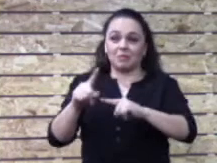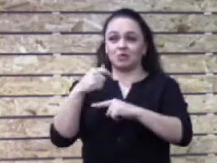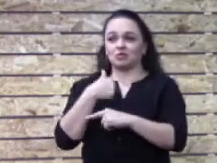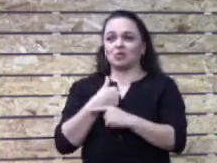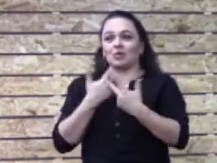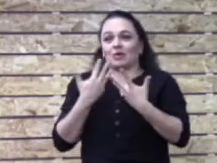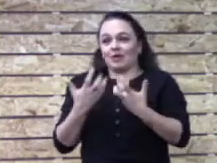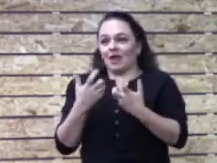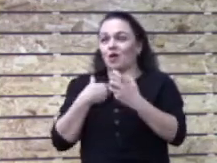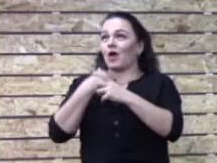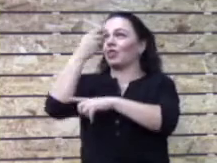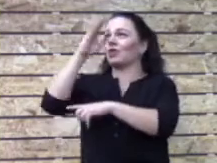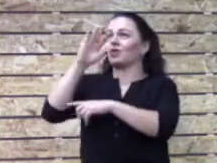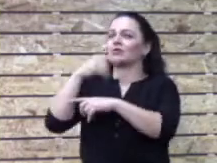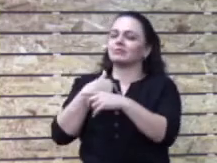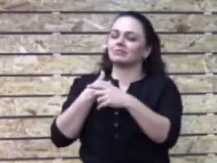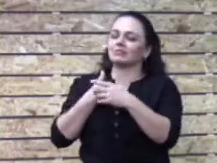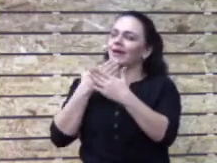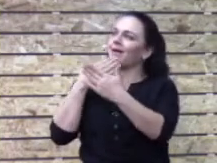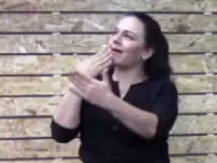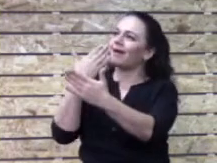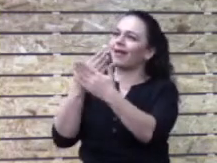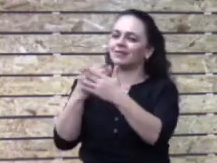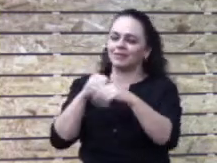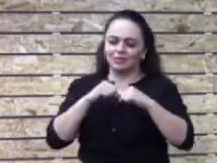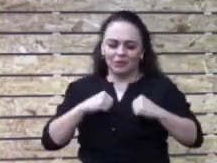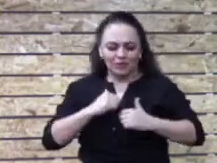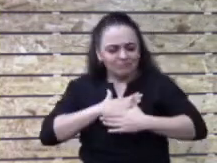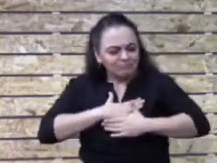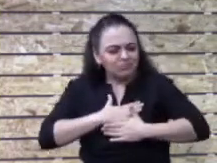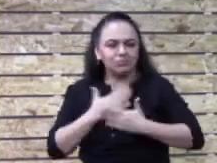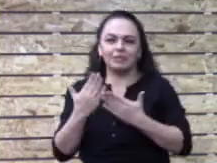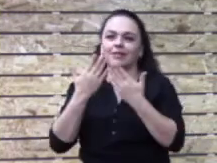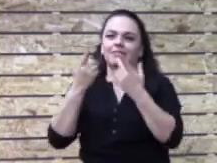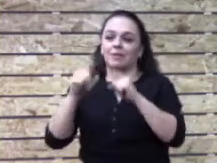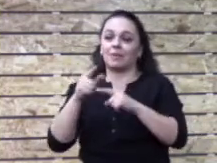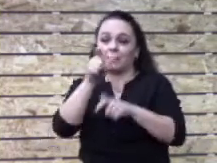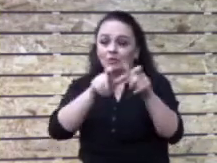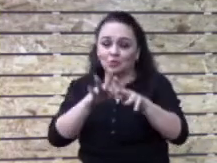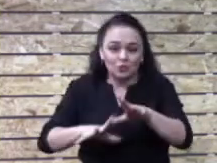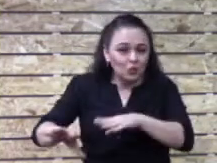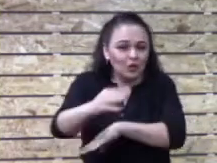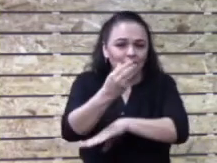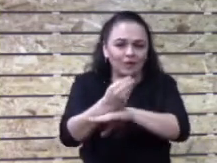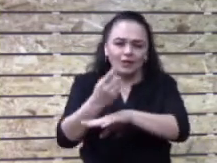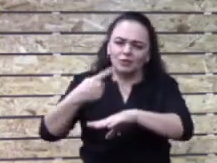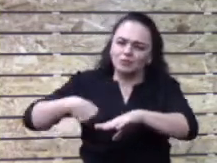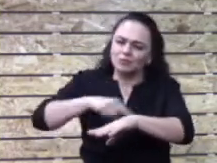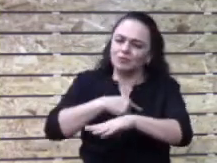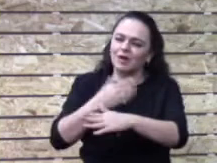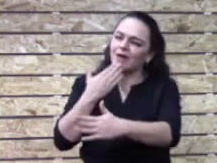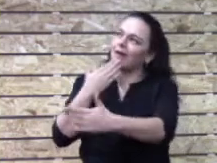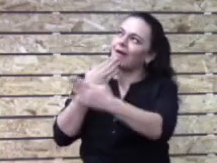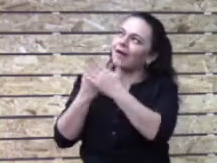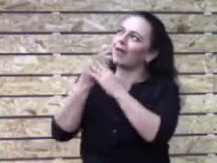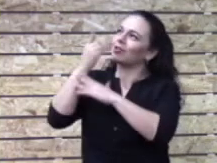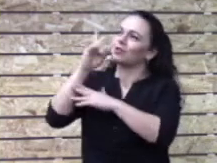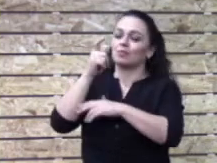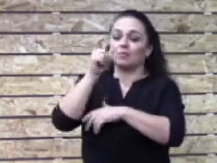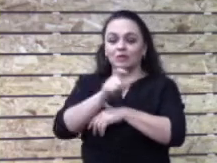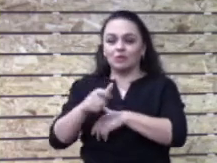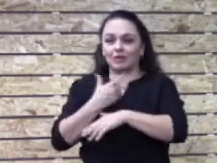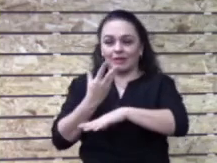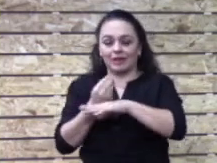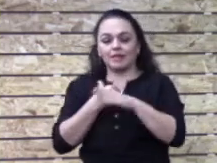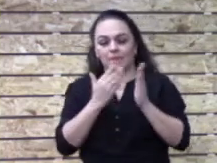Señor y darle gracias a Él con todo mi corazón en nombre de toda la congregación, porque nuestra iglesia se está preparando. Miren que inclusive hasta